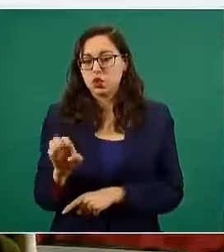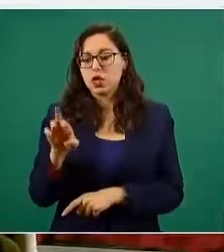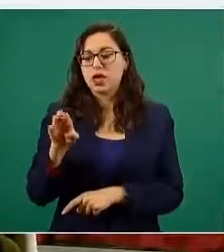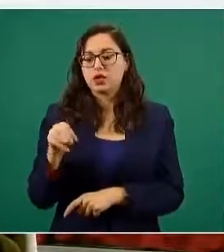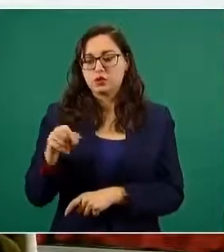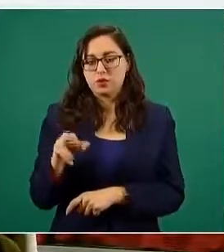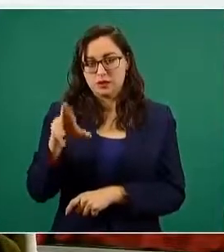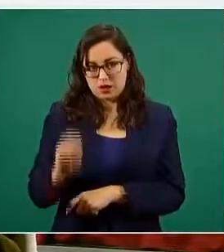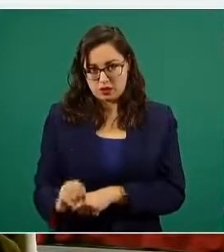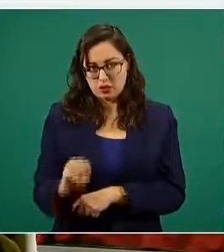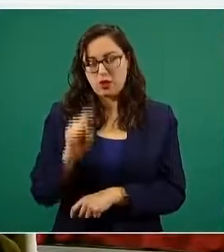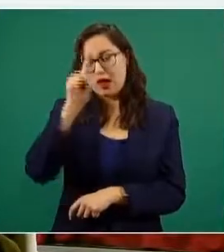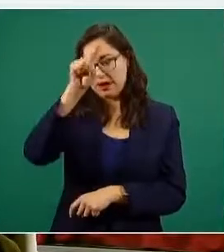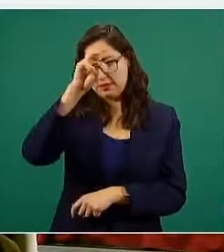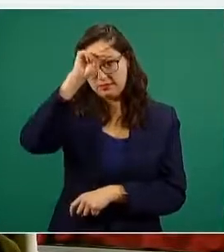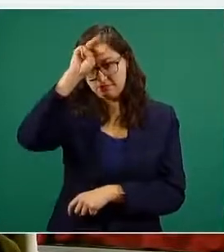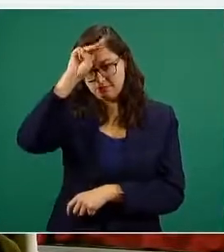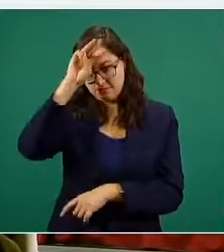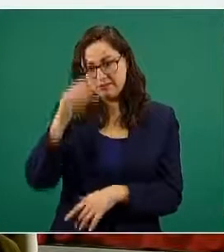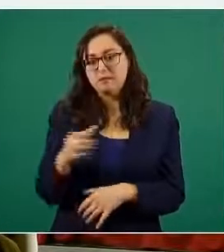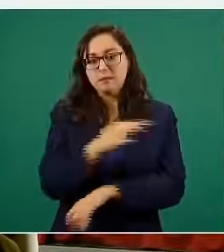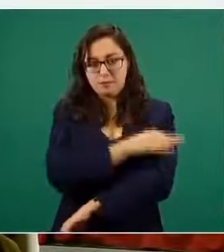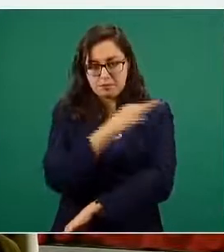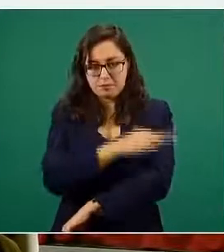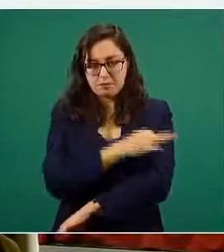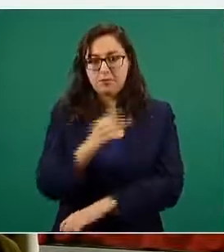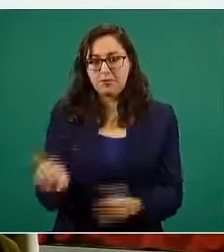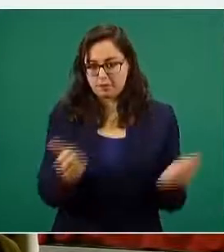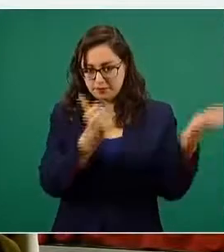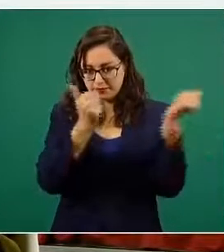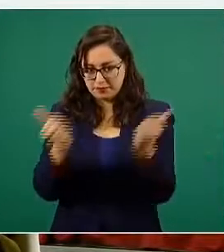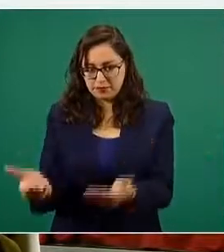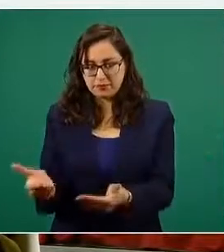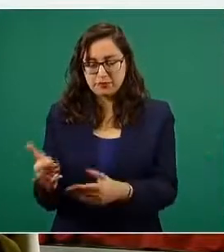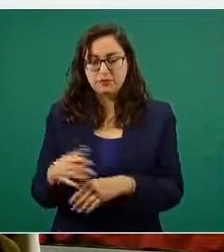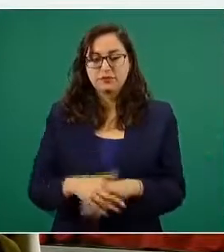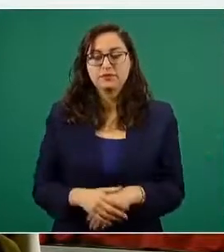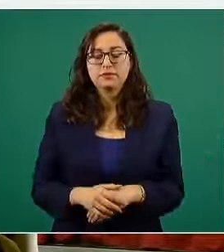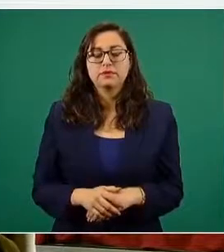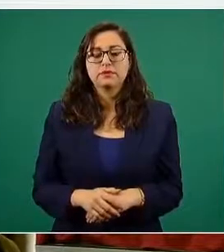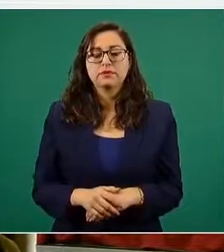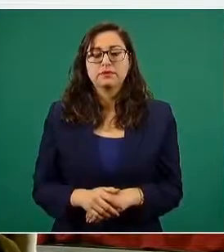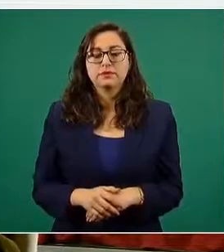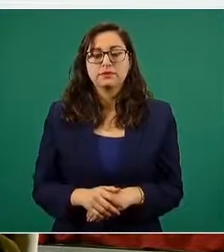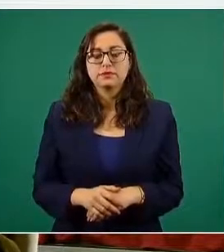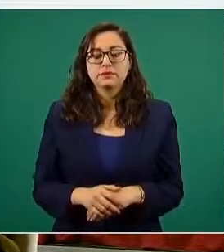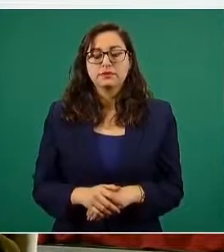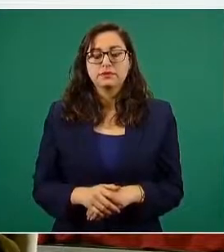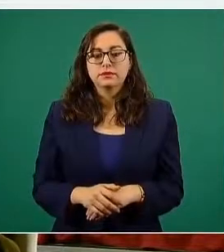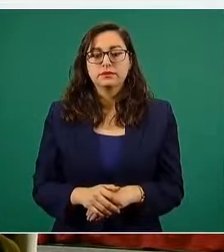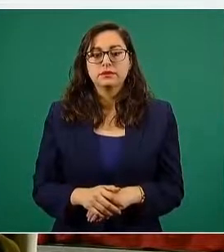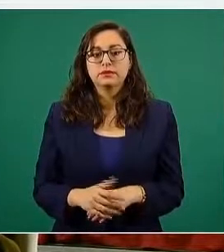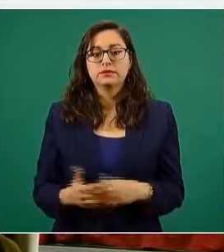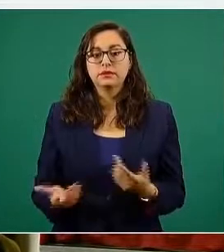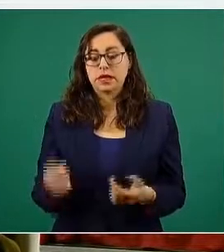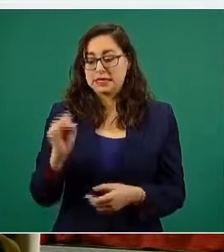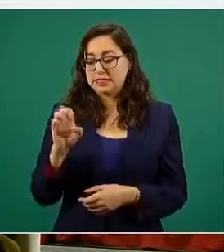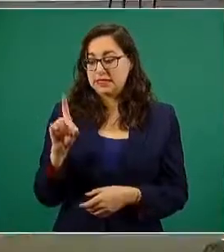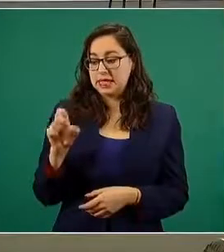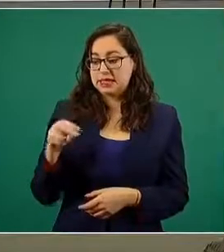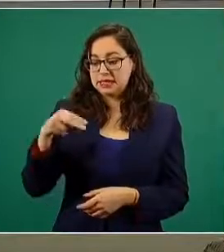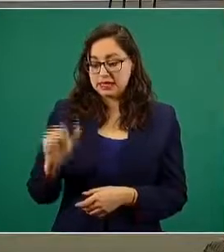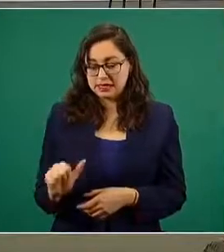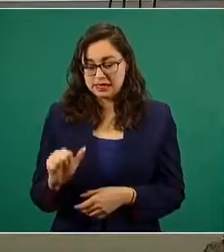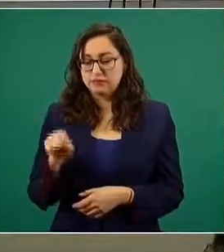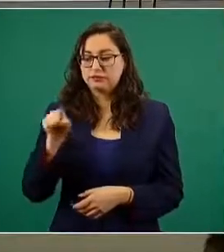del IMSS, para recibir 8.755 dosis en el aeropuerto de Monterrey. El personal de la Secretaría de la Defensa Nacional